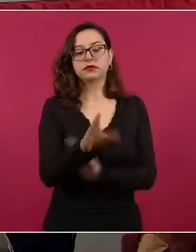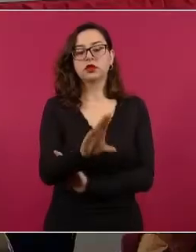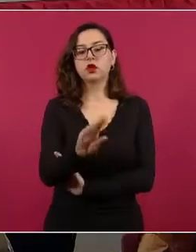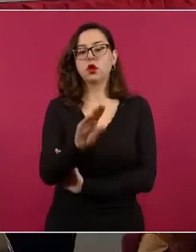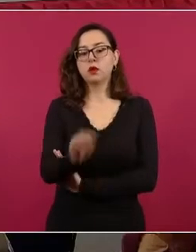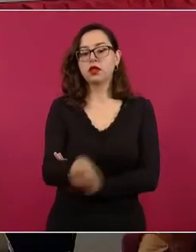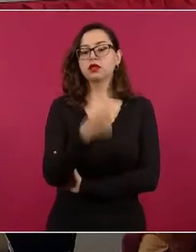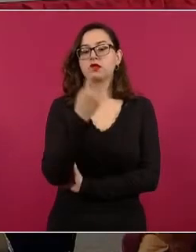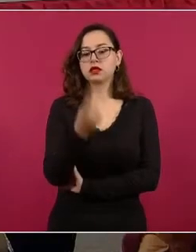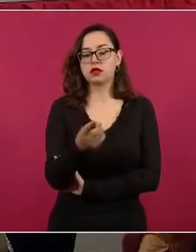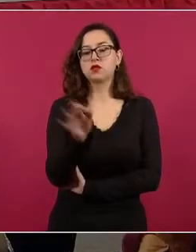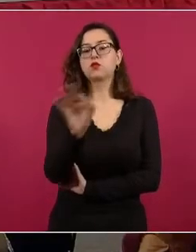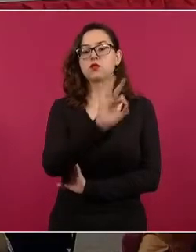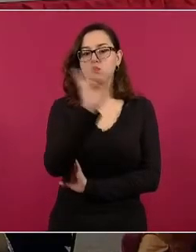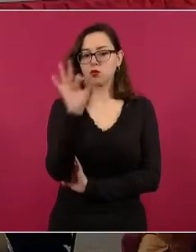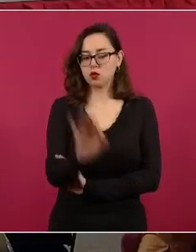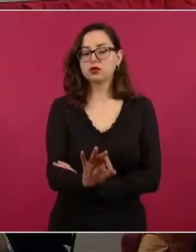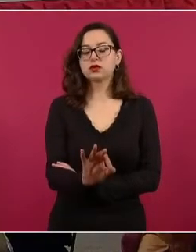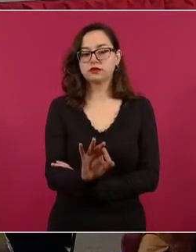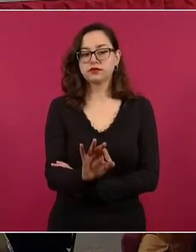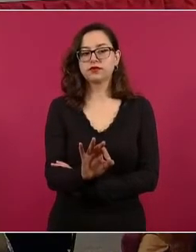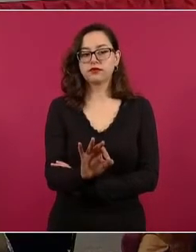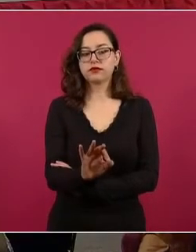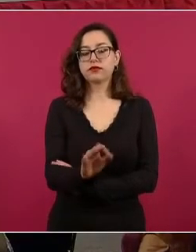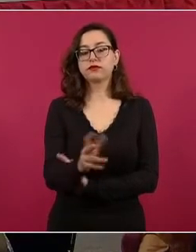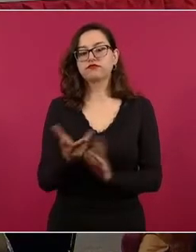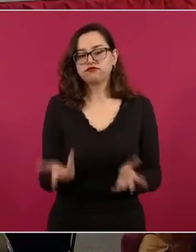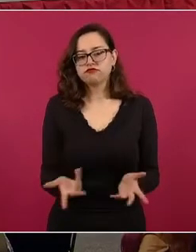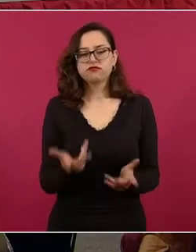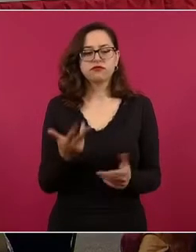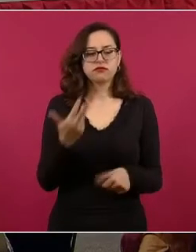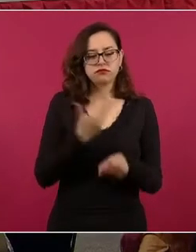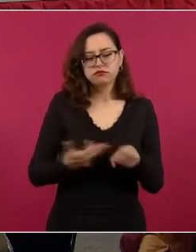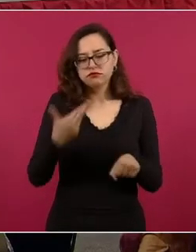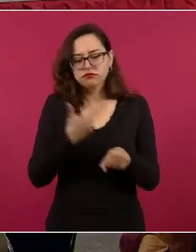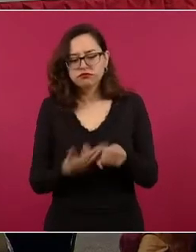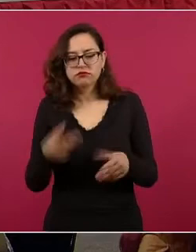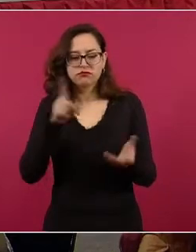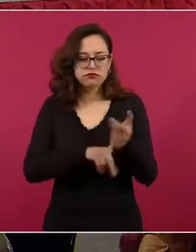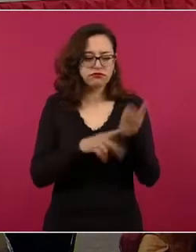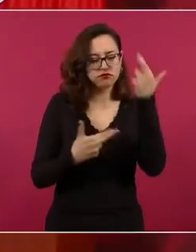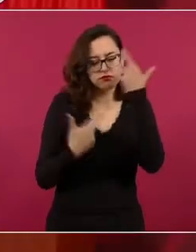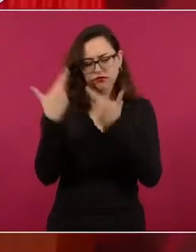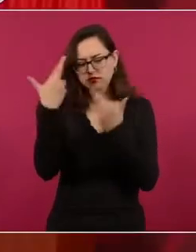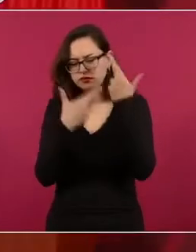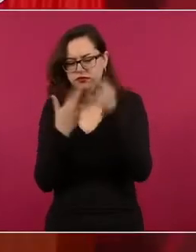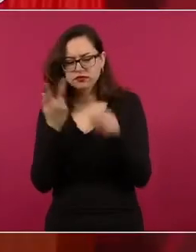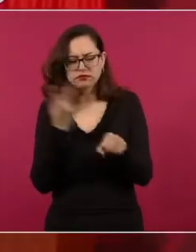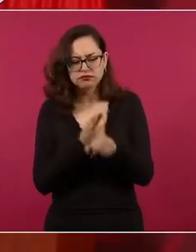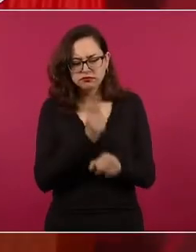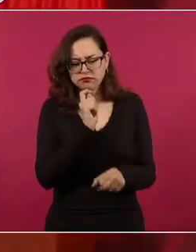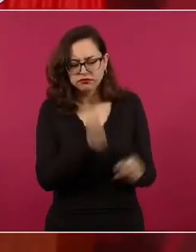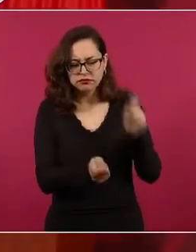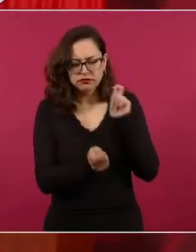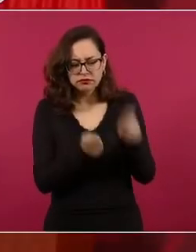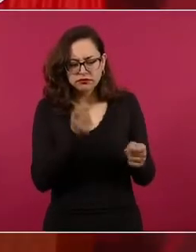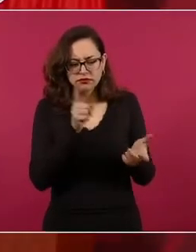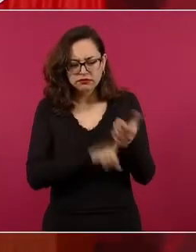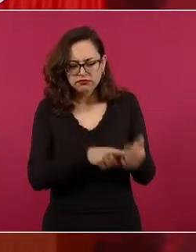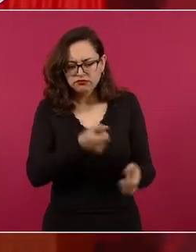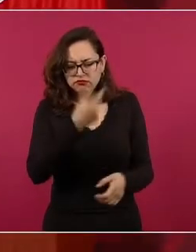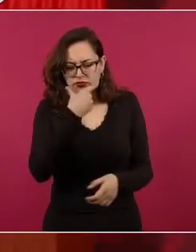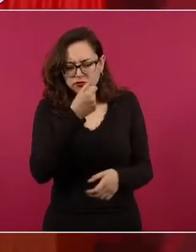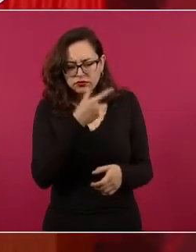91% de recetas surtidas en Tlaxcala, después de varios movimientos de claves de alto volumen que se realizaron en ese estado. Y en